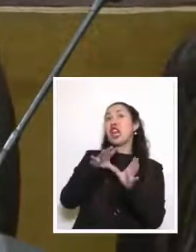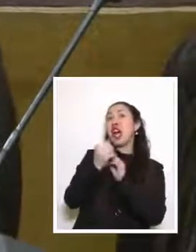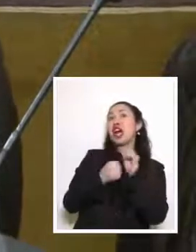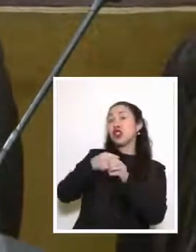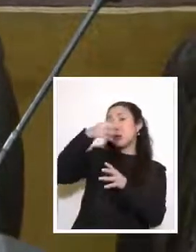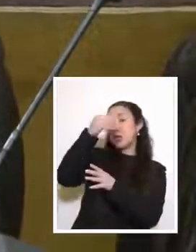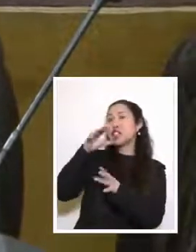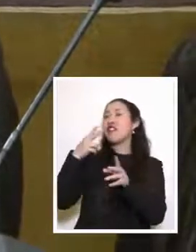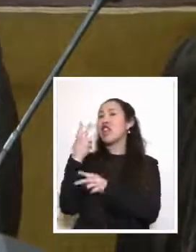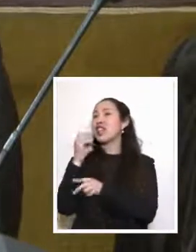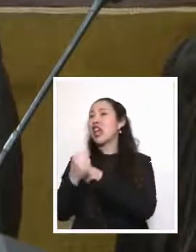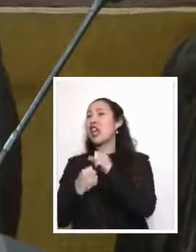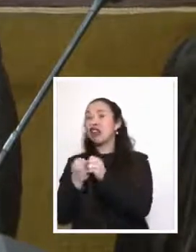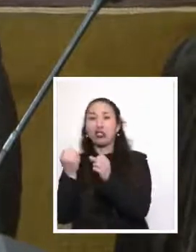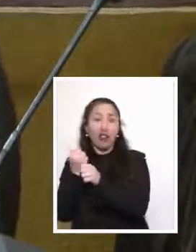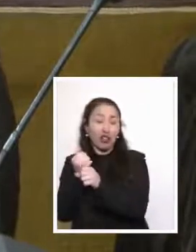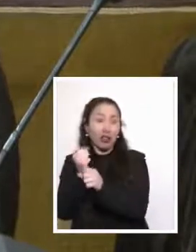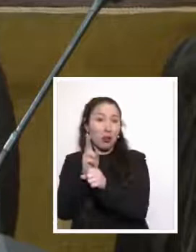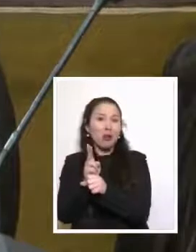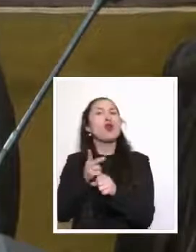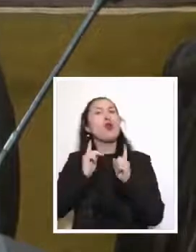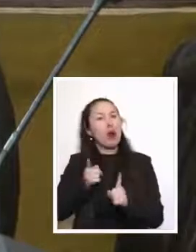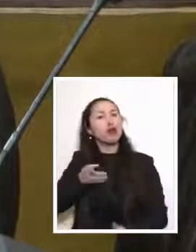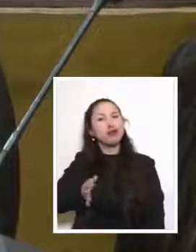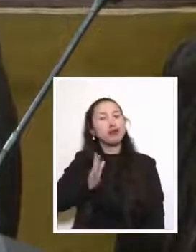Finalmente el rol de hoy día o la invitación